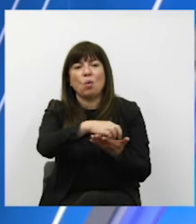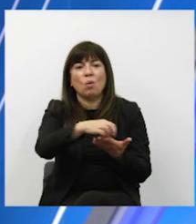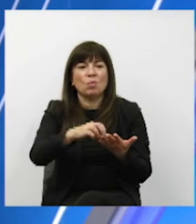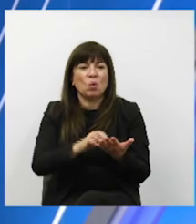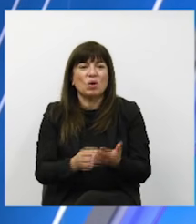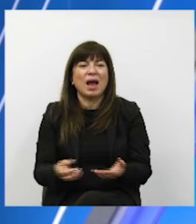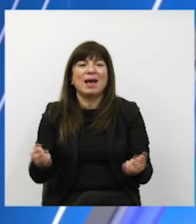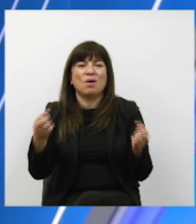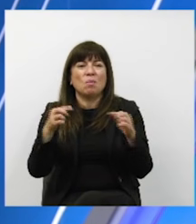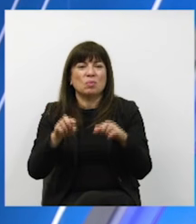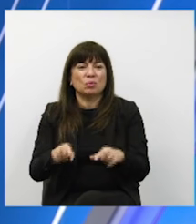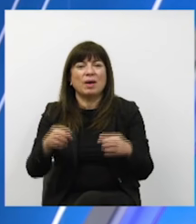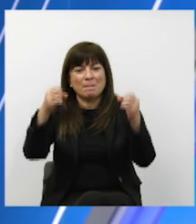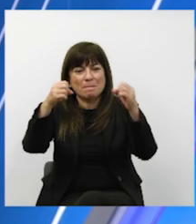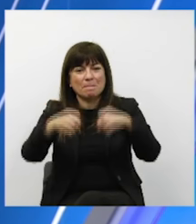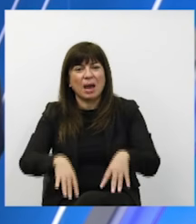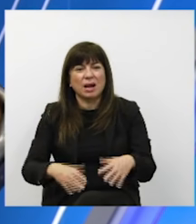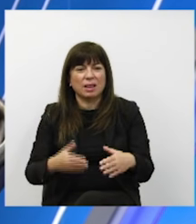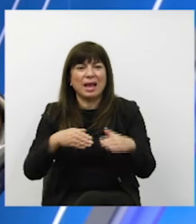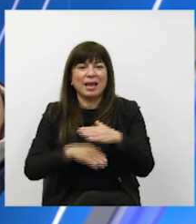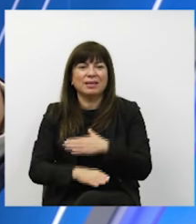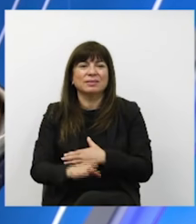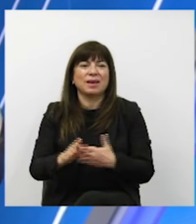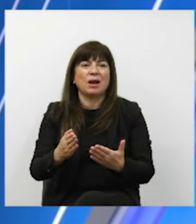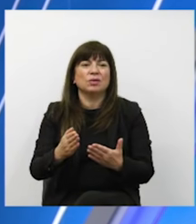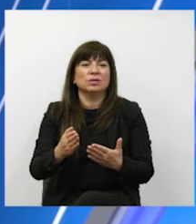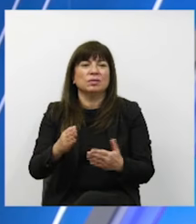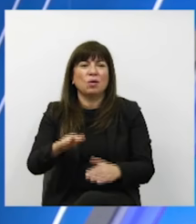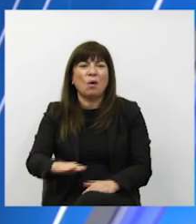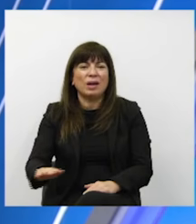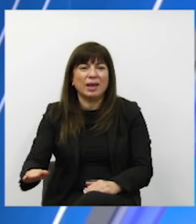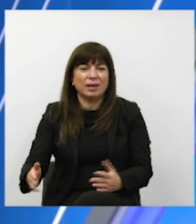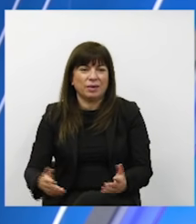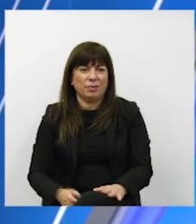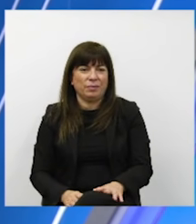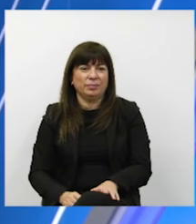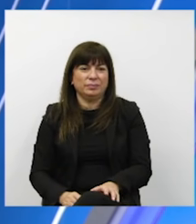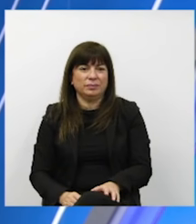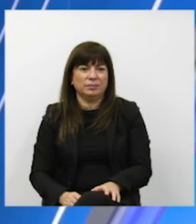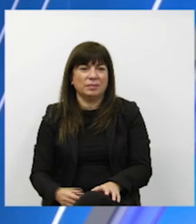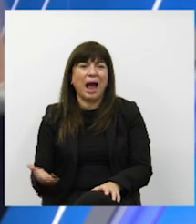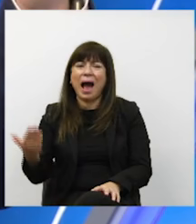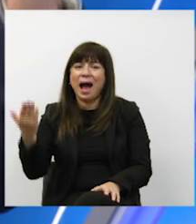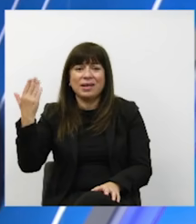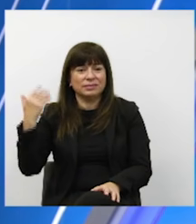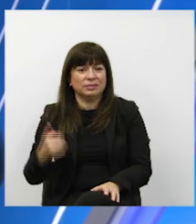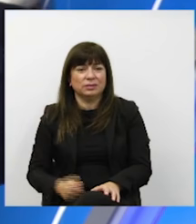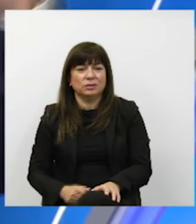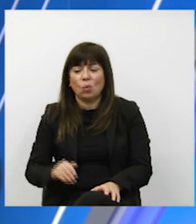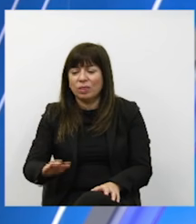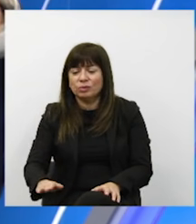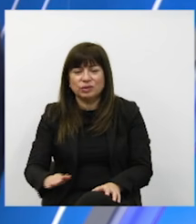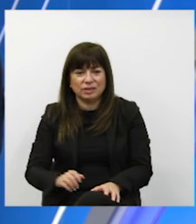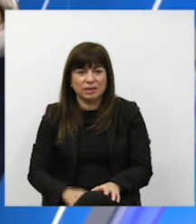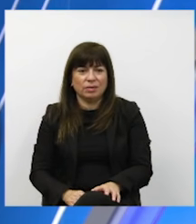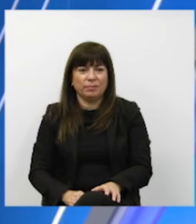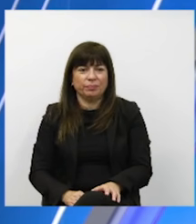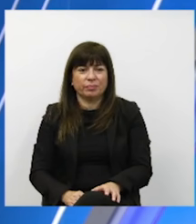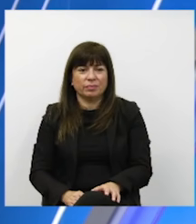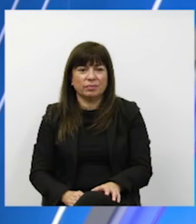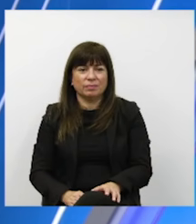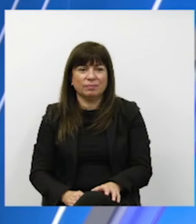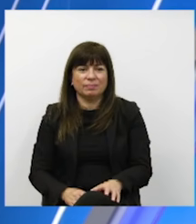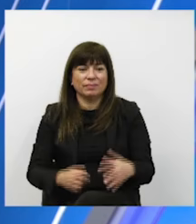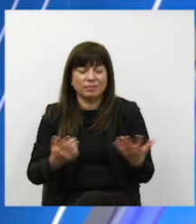sus oportunidades las perdieron cuando entraron a prekinder? No cuando tienen 18 años en cuarto medio. Es decir, también hay que comer y mascar chicle en el